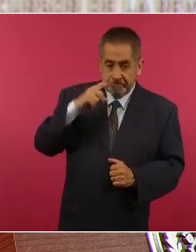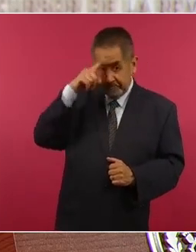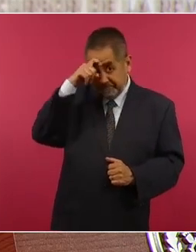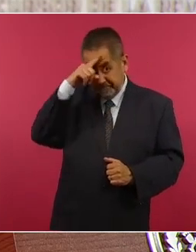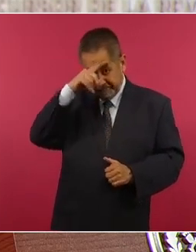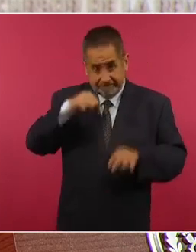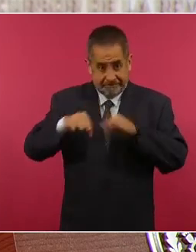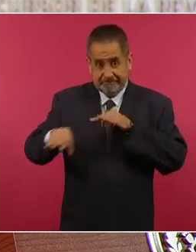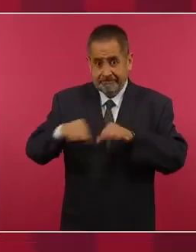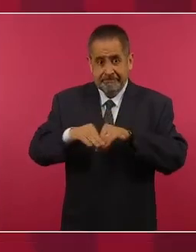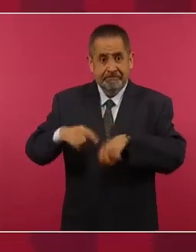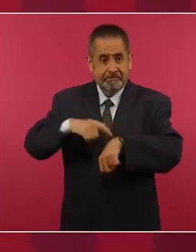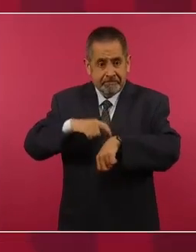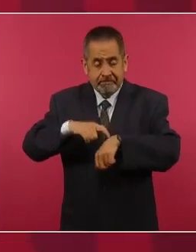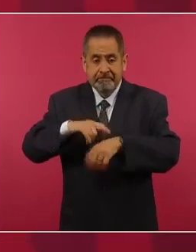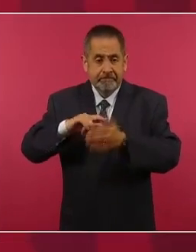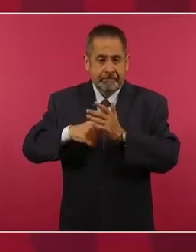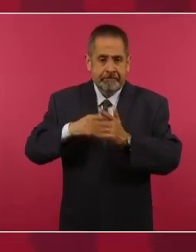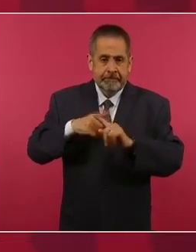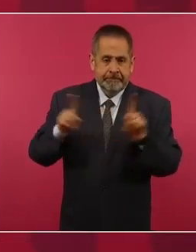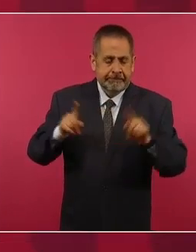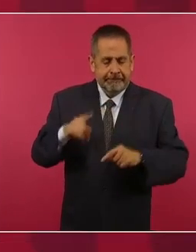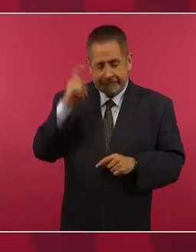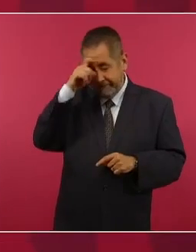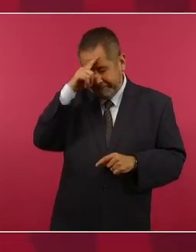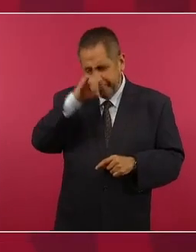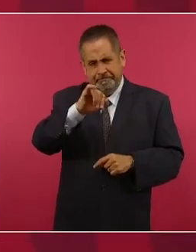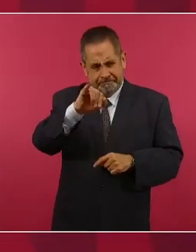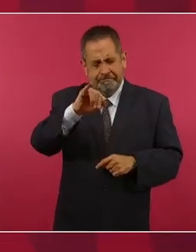especiales de trabajo.